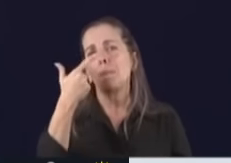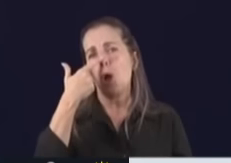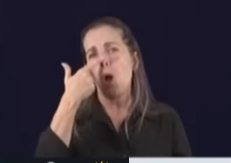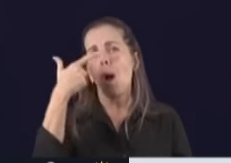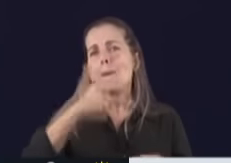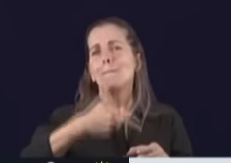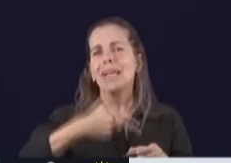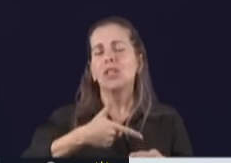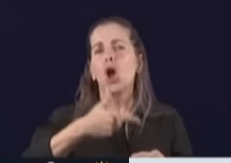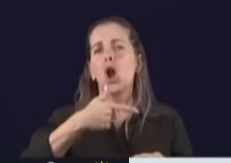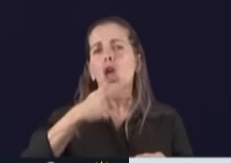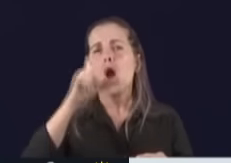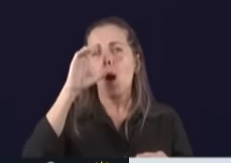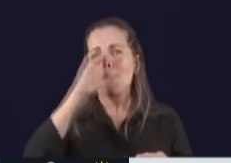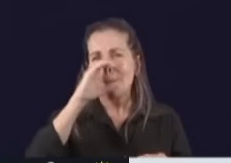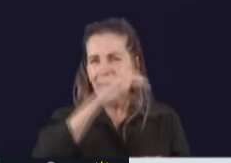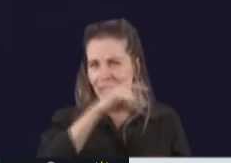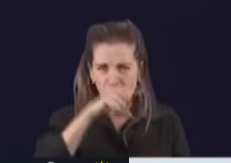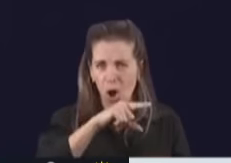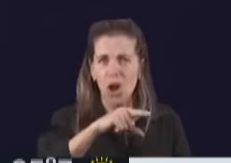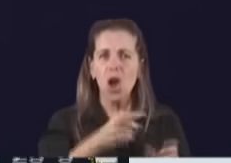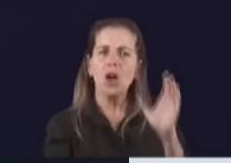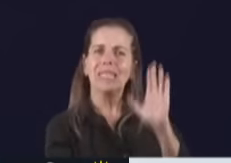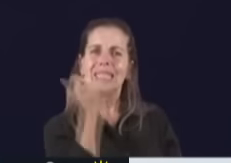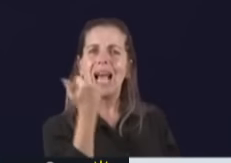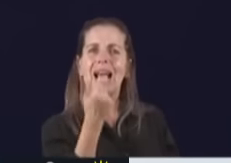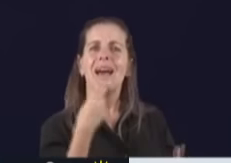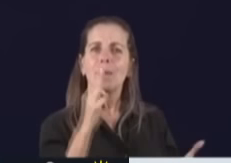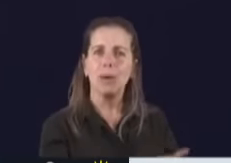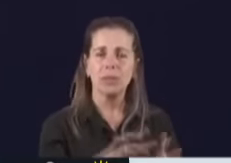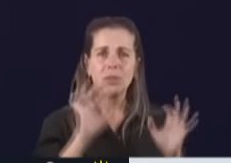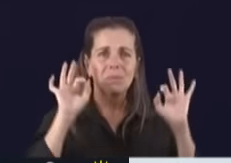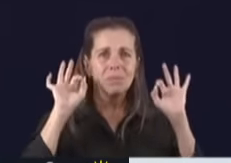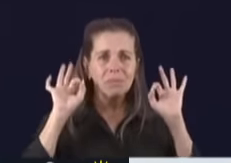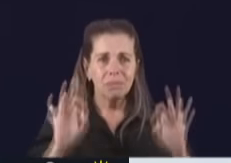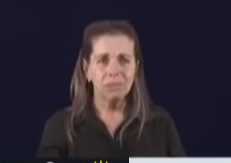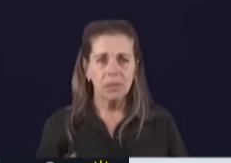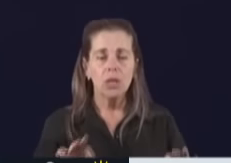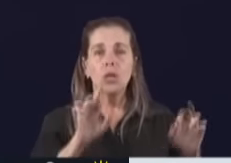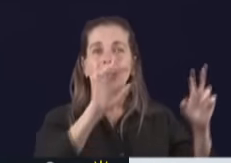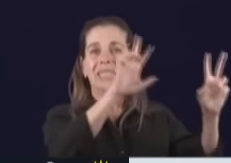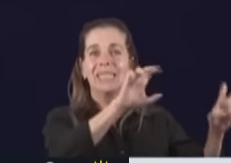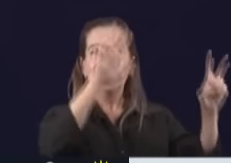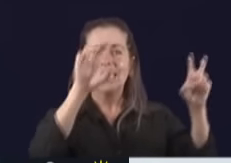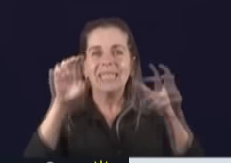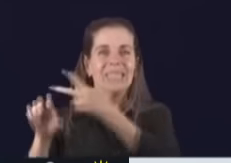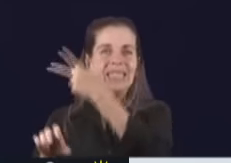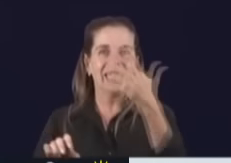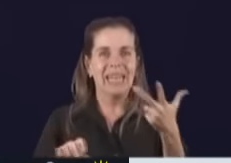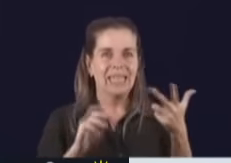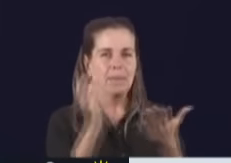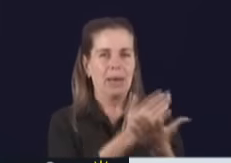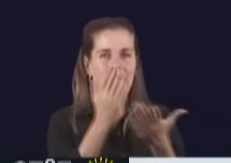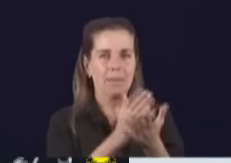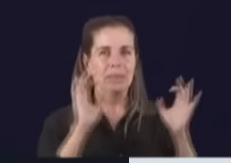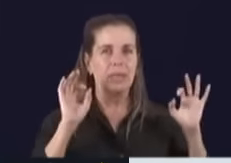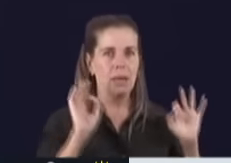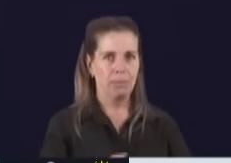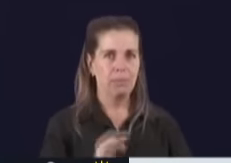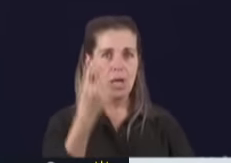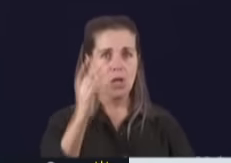convencional. Luego de haber repasado los 3 mandatos sobre los que trabajó el gobierno en estos primeros 2